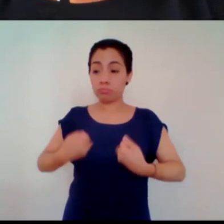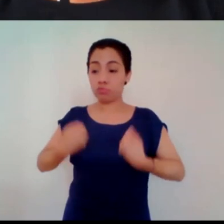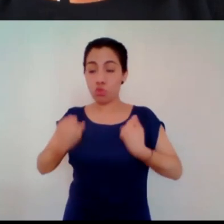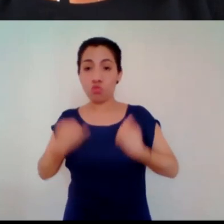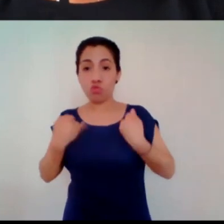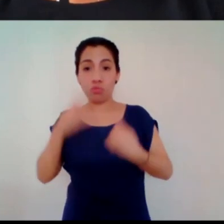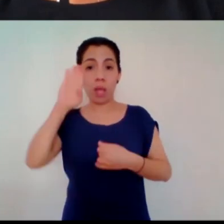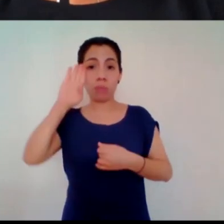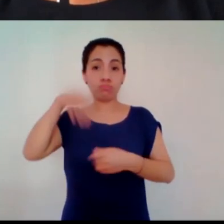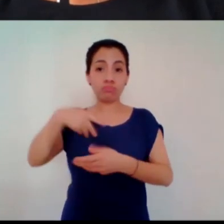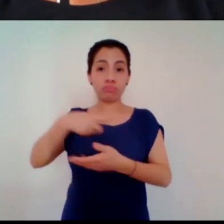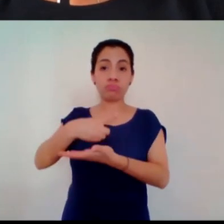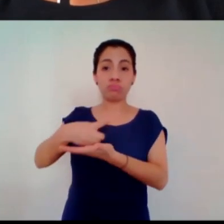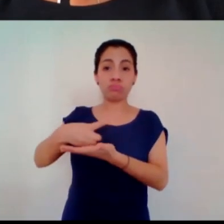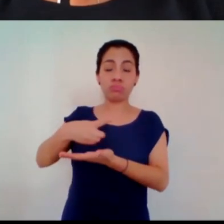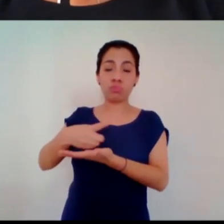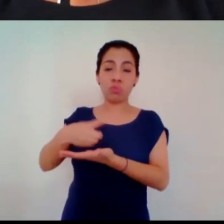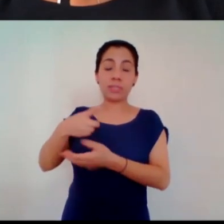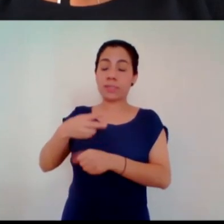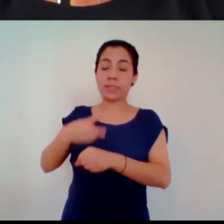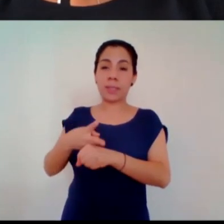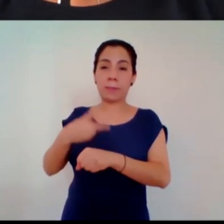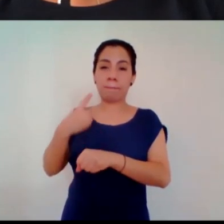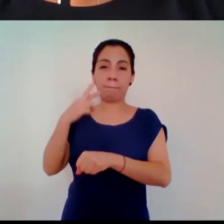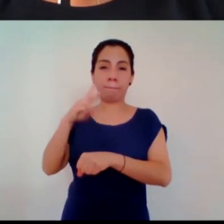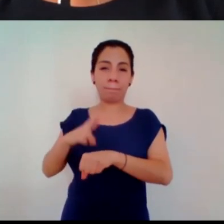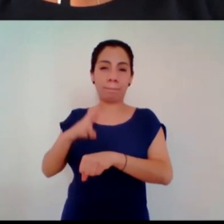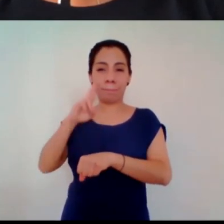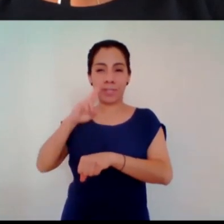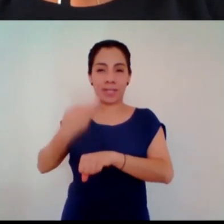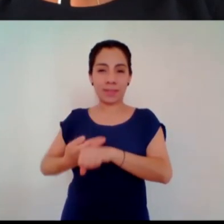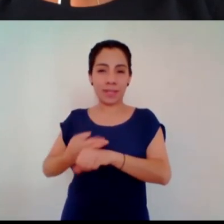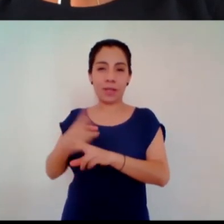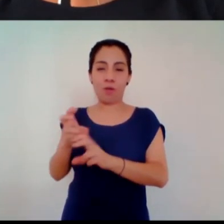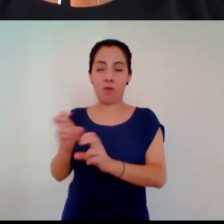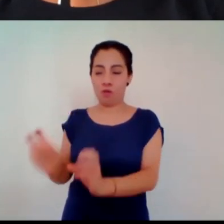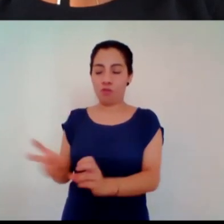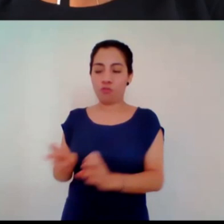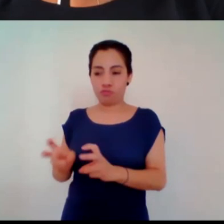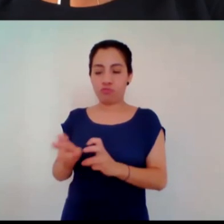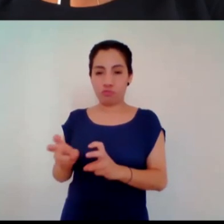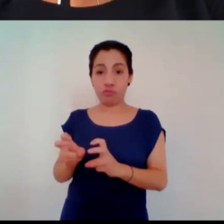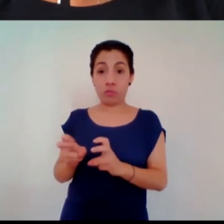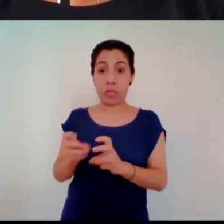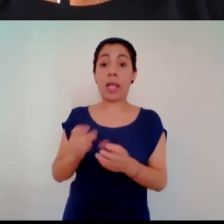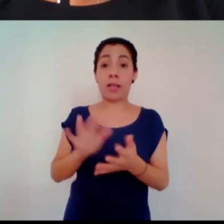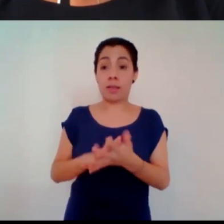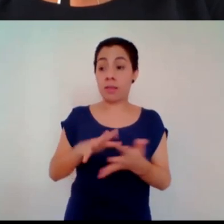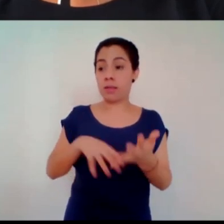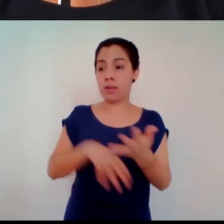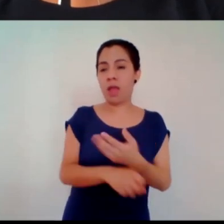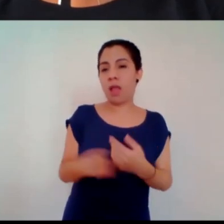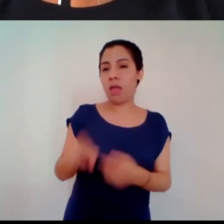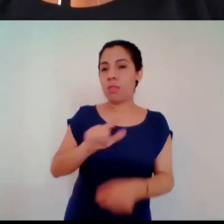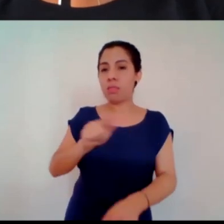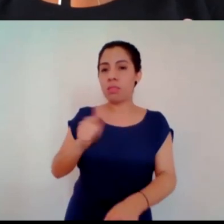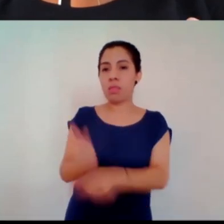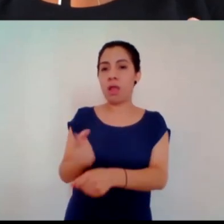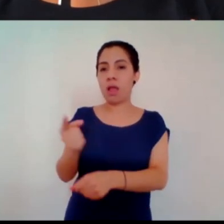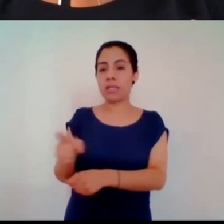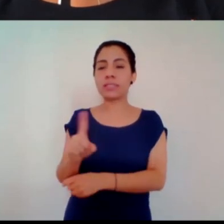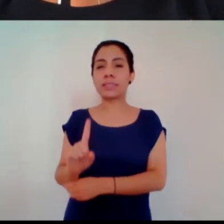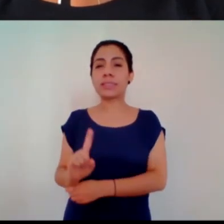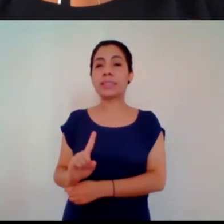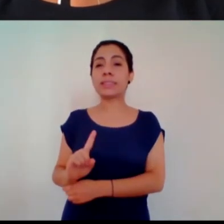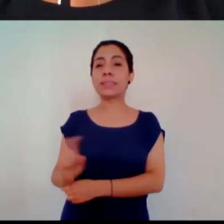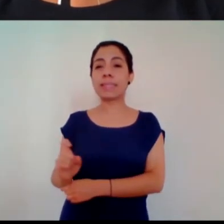en este país estén purgando penas por haber sido sorprendidos con menos de 100 gramos de cannabis. La mayoría de